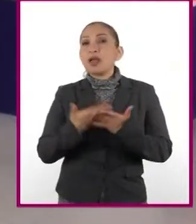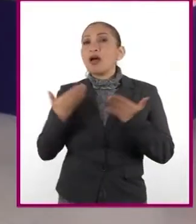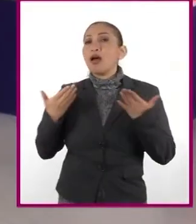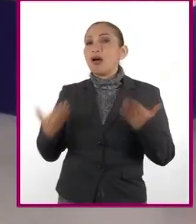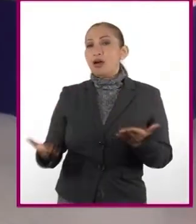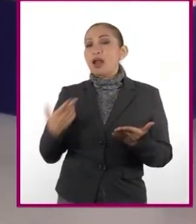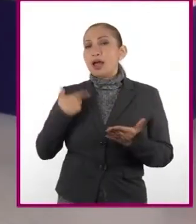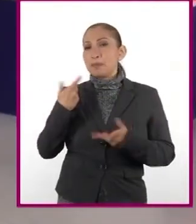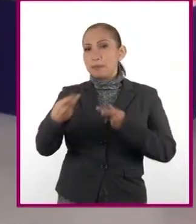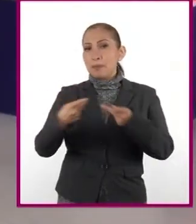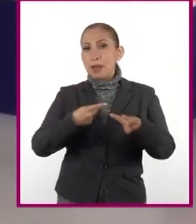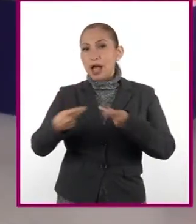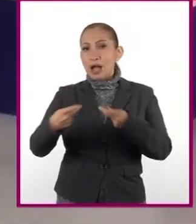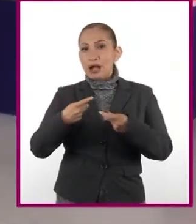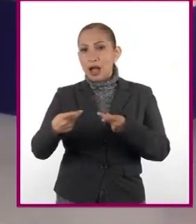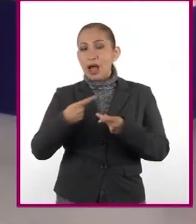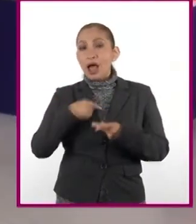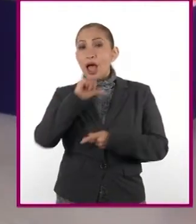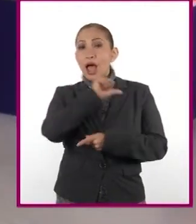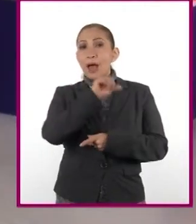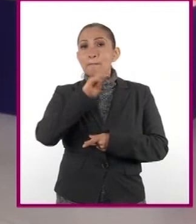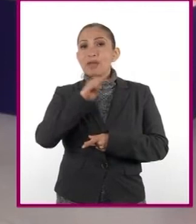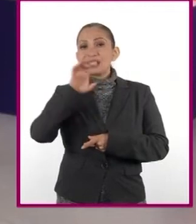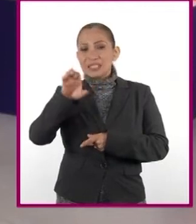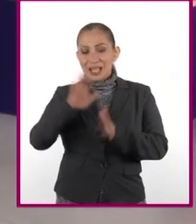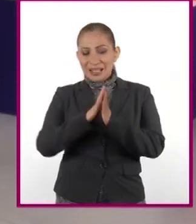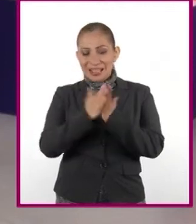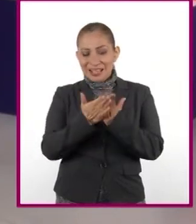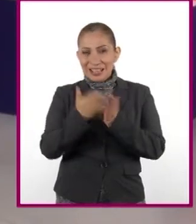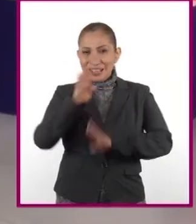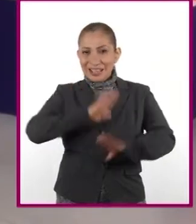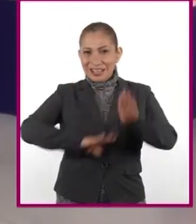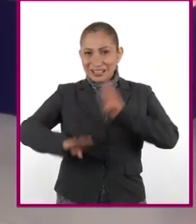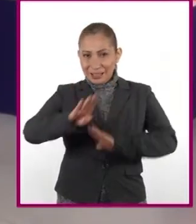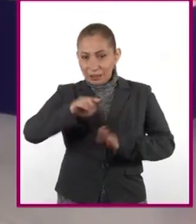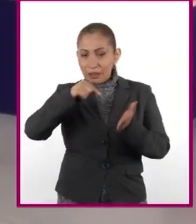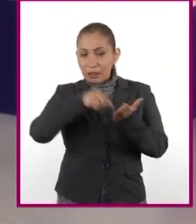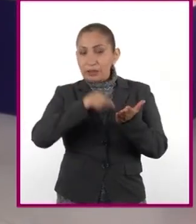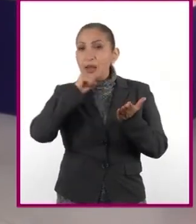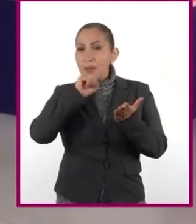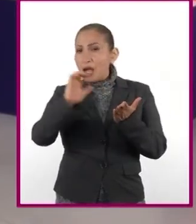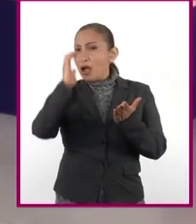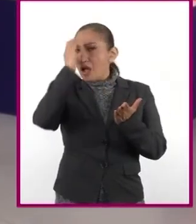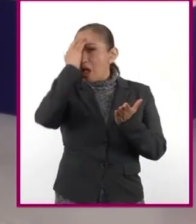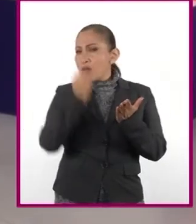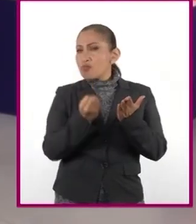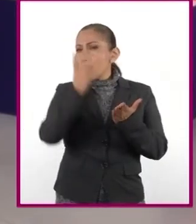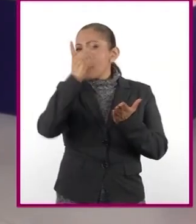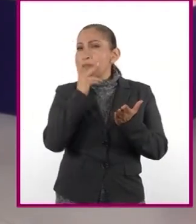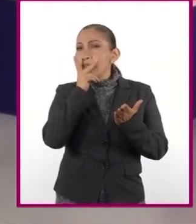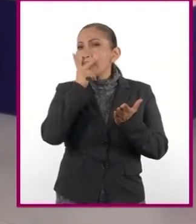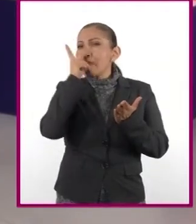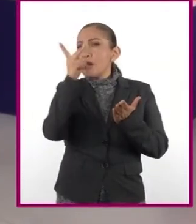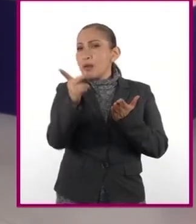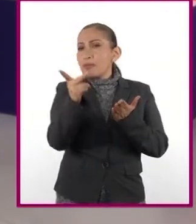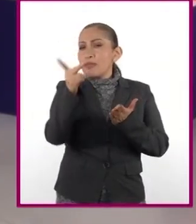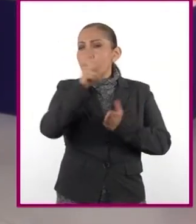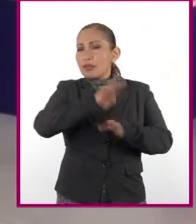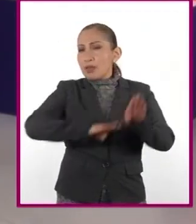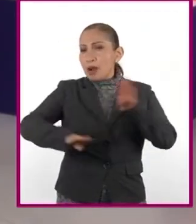Asimismo, tengan a la mano su abecedario biológico, porque el día de hoy también conoceremos nuevos conceptos